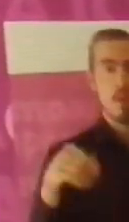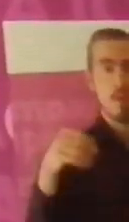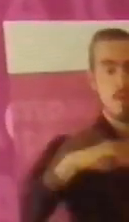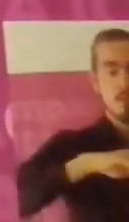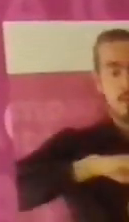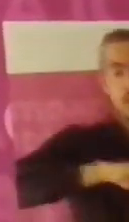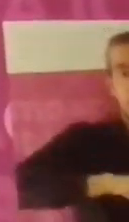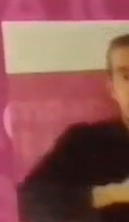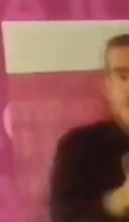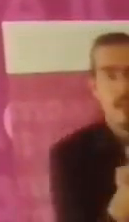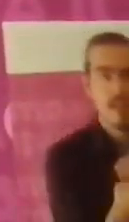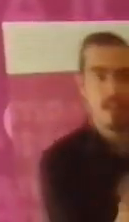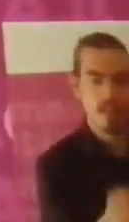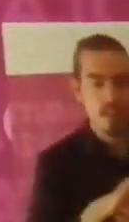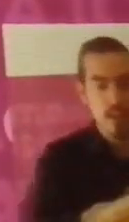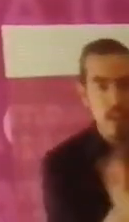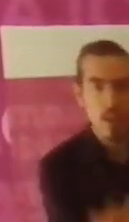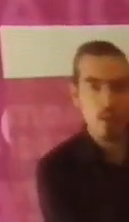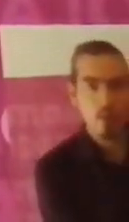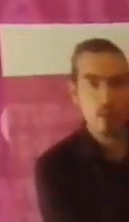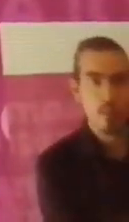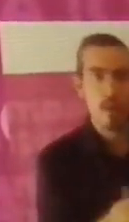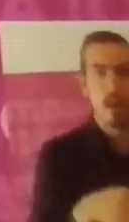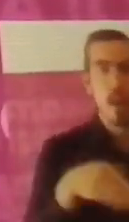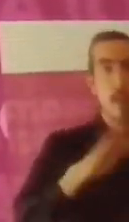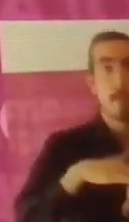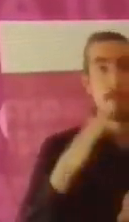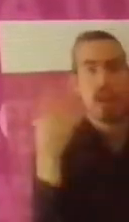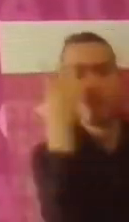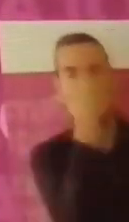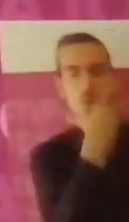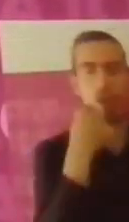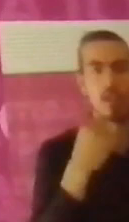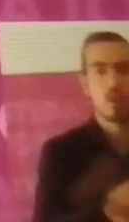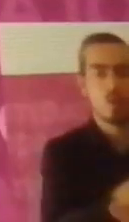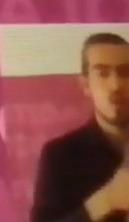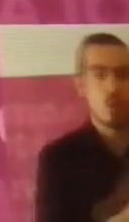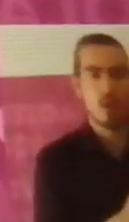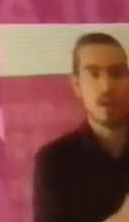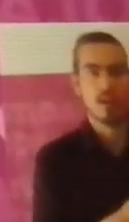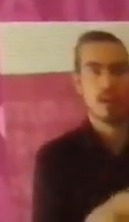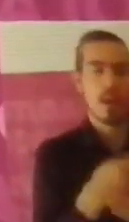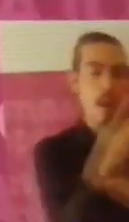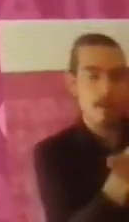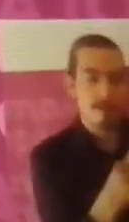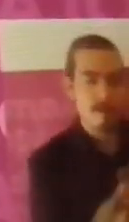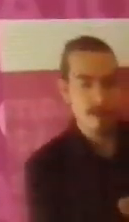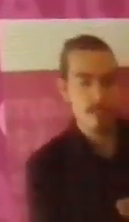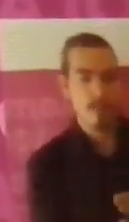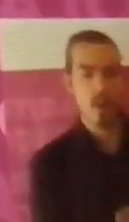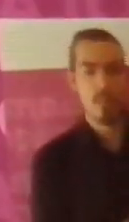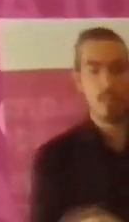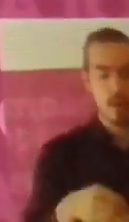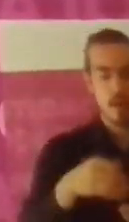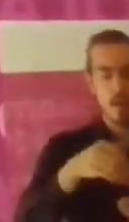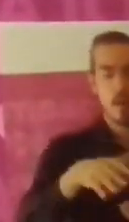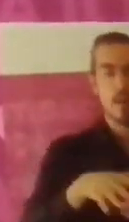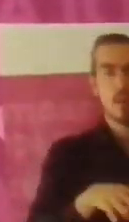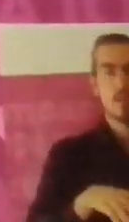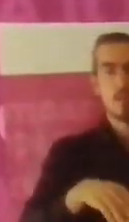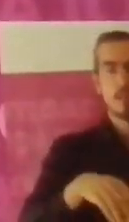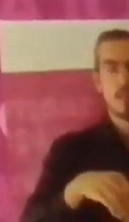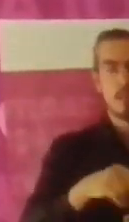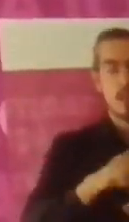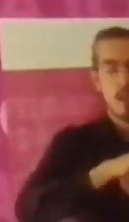municipal, a través de la Dirección General de Servicios Públicos, anuncia el arranque del programa de barrido mecánico con